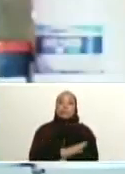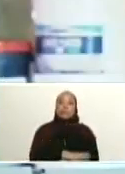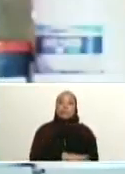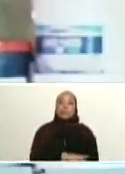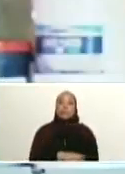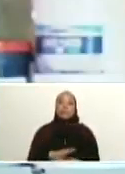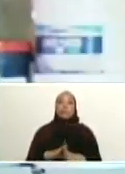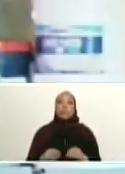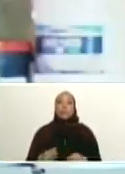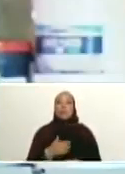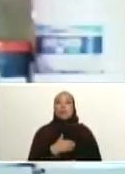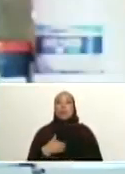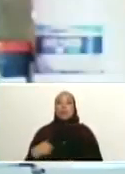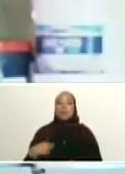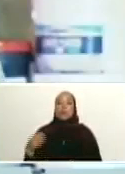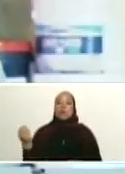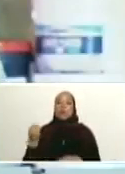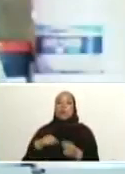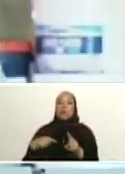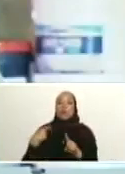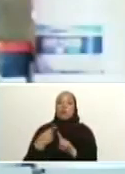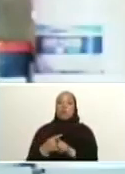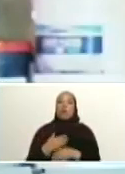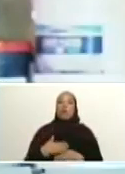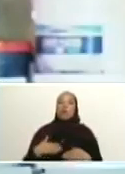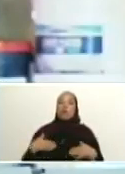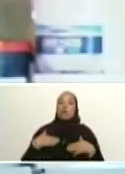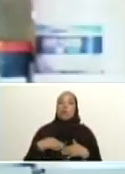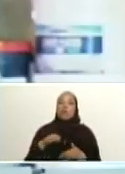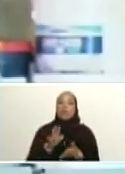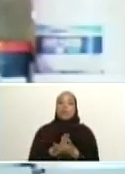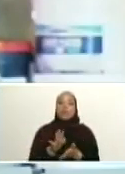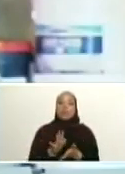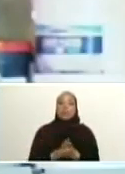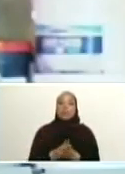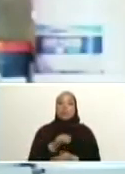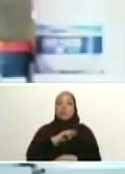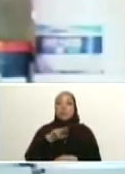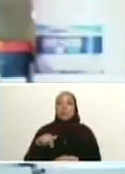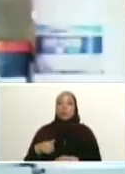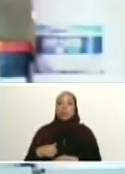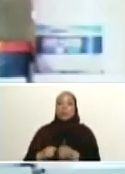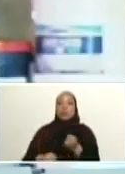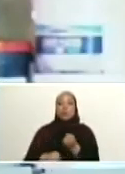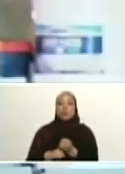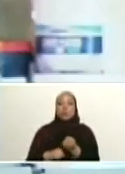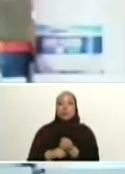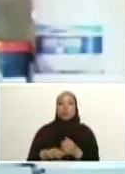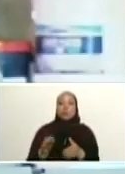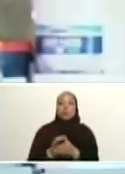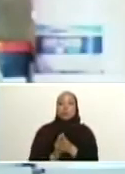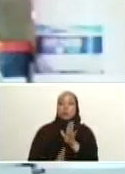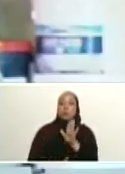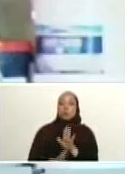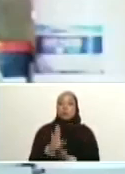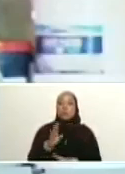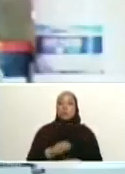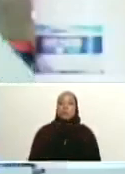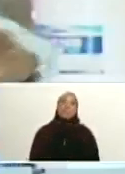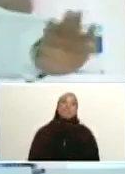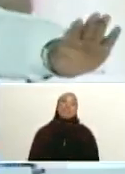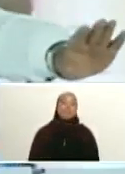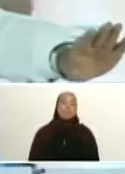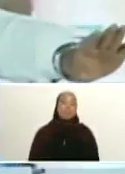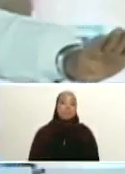Todos queremos paz, todos queremos convivencia, tranquilidad, para poder salir adelante.